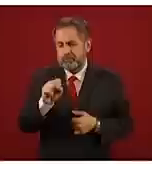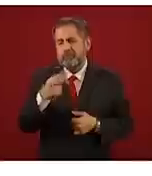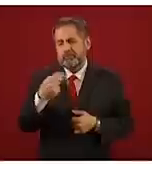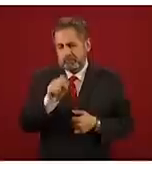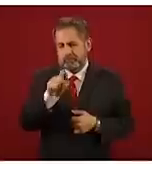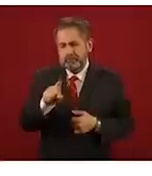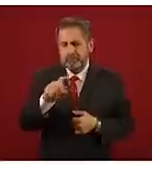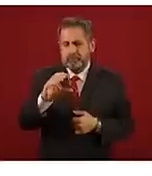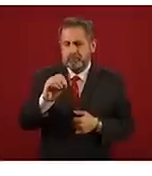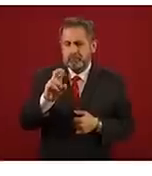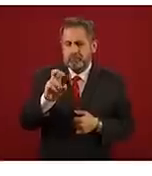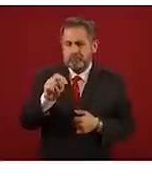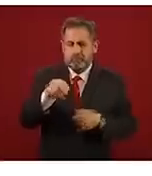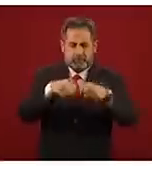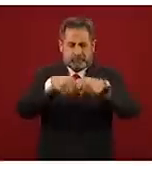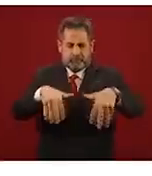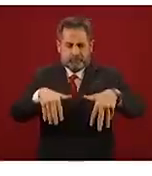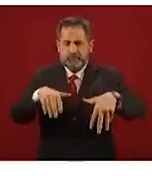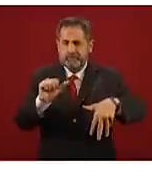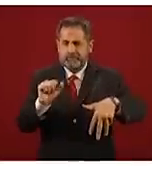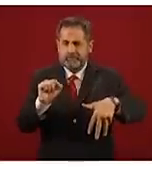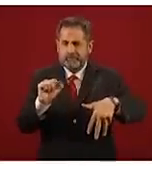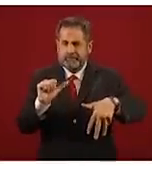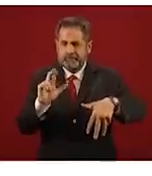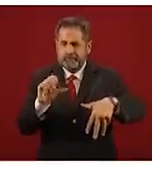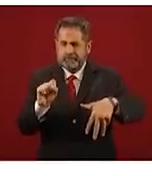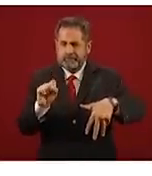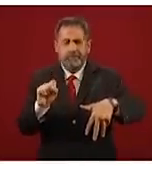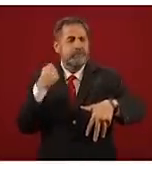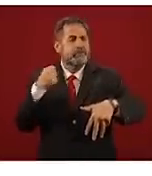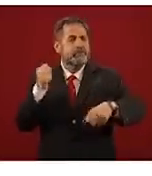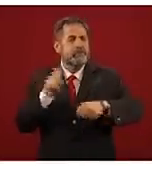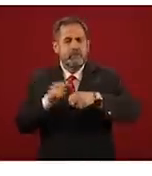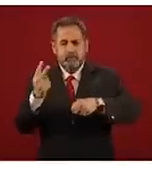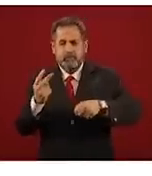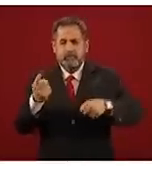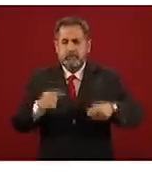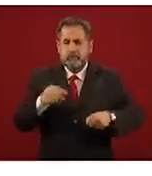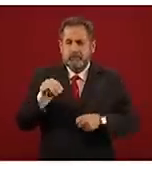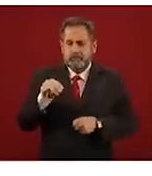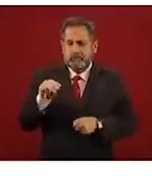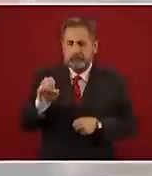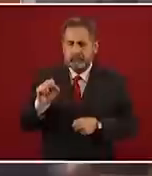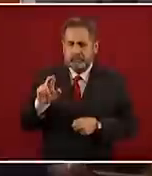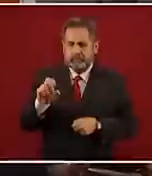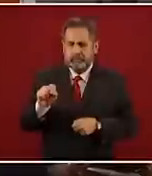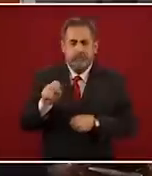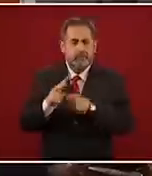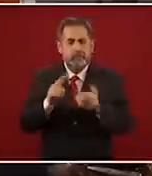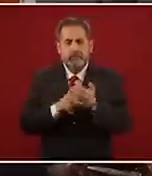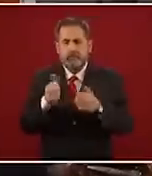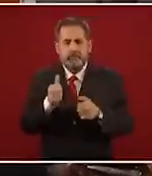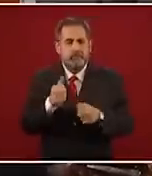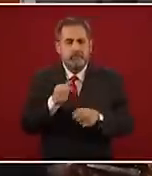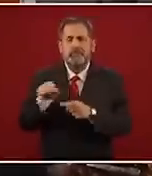familia, específicamente SARS de 2002 y MERS de 2011, es incomparablemente